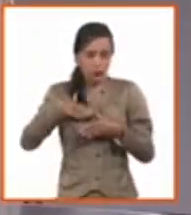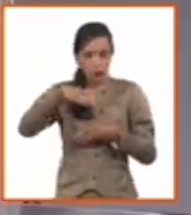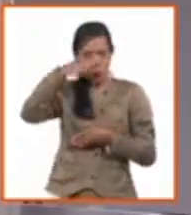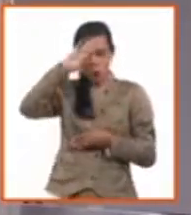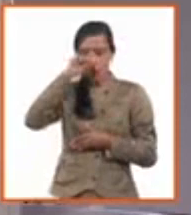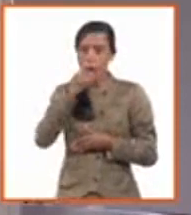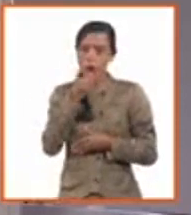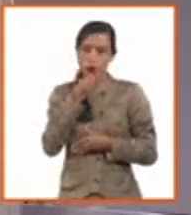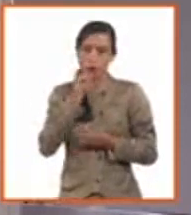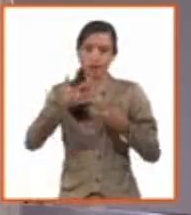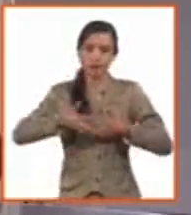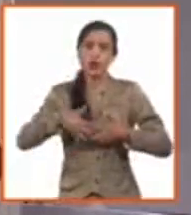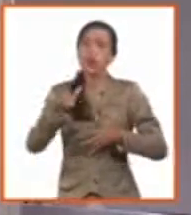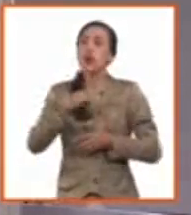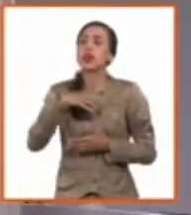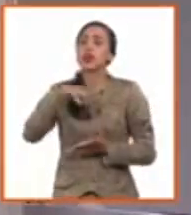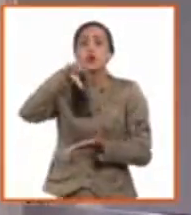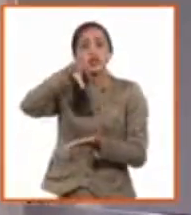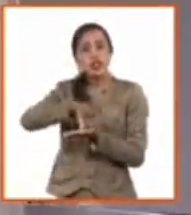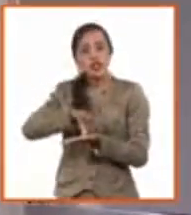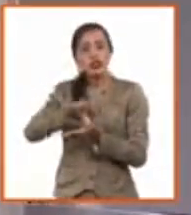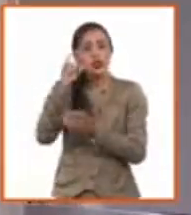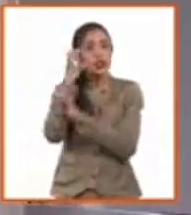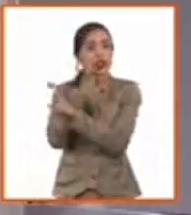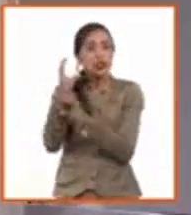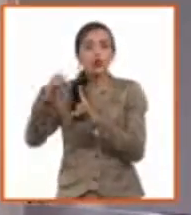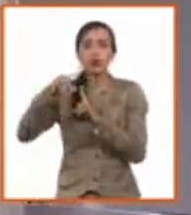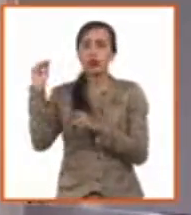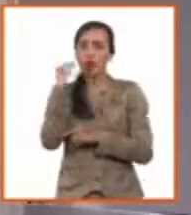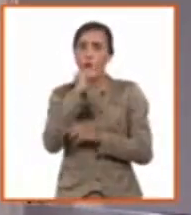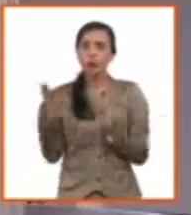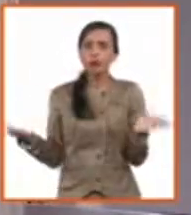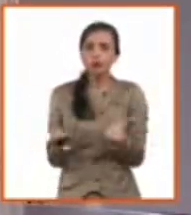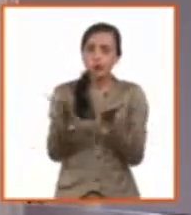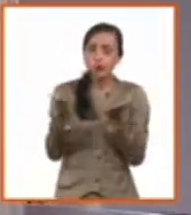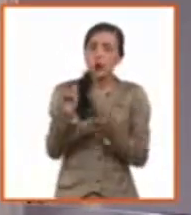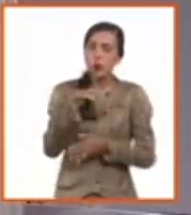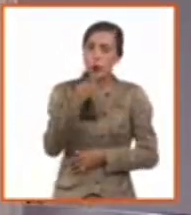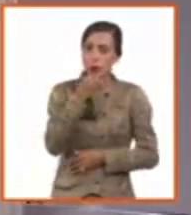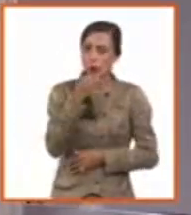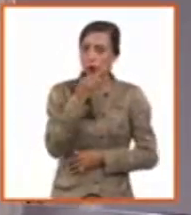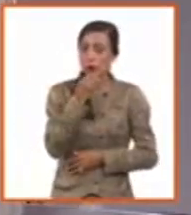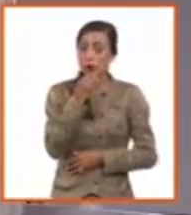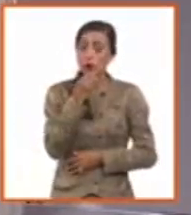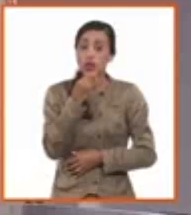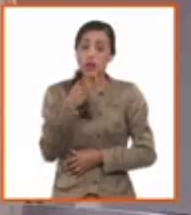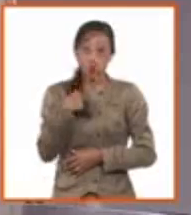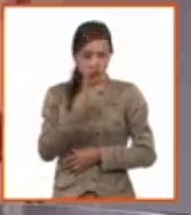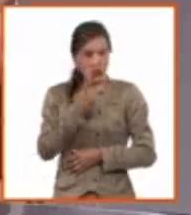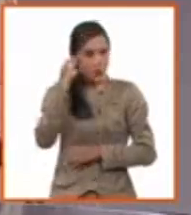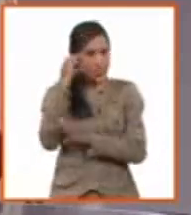de científico de servicio científico tecnológico o sea que también en materia de ciencia pues tenemos avances